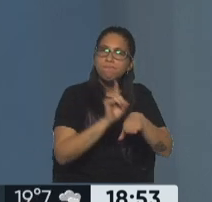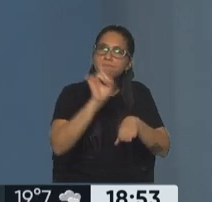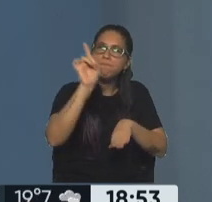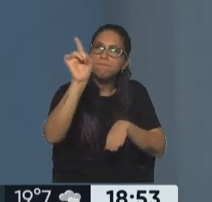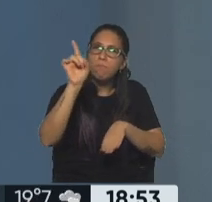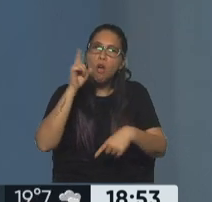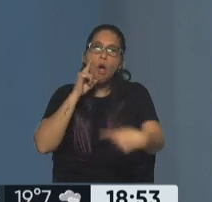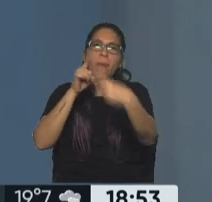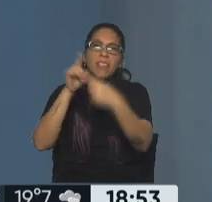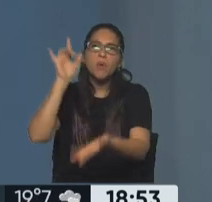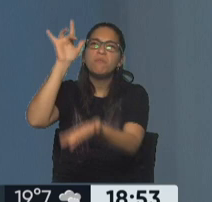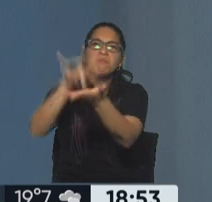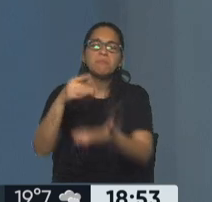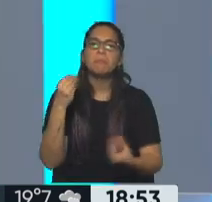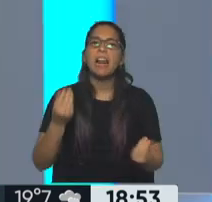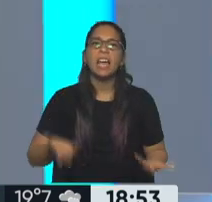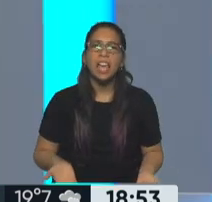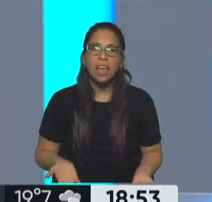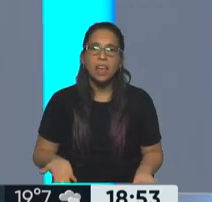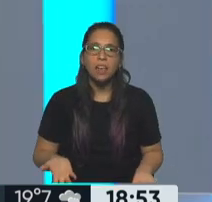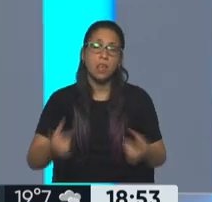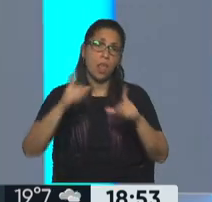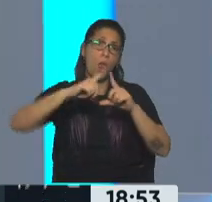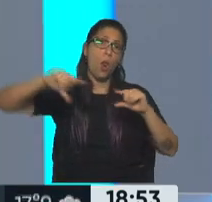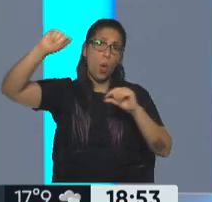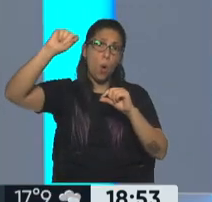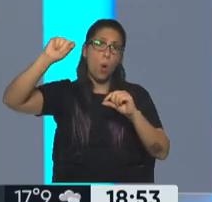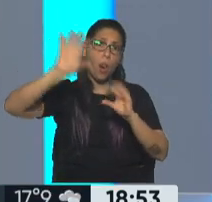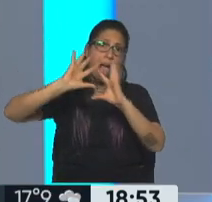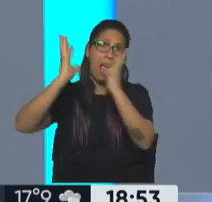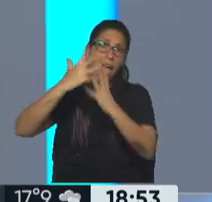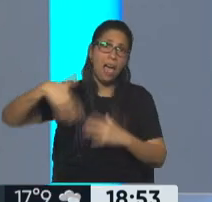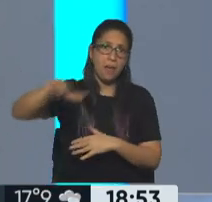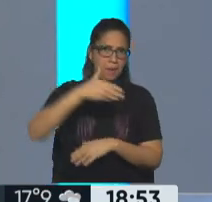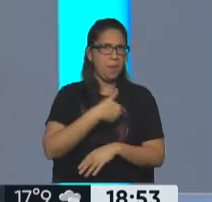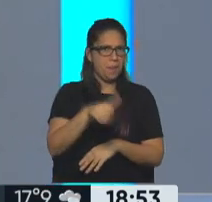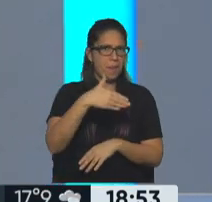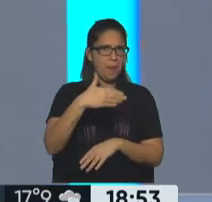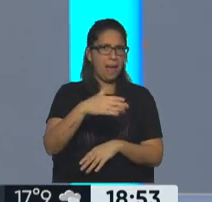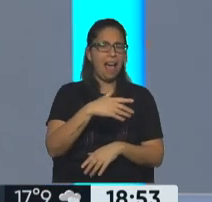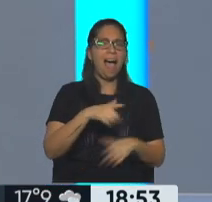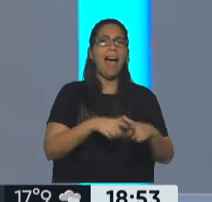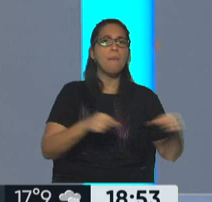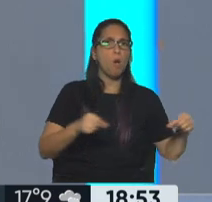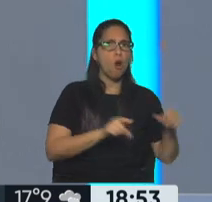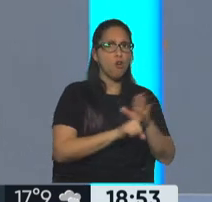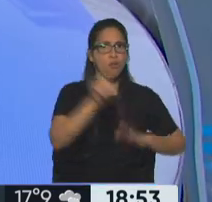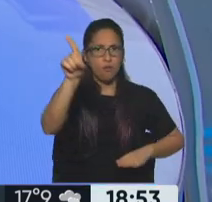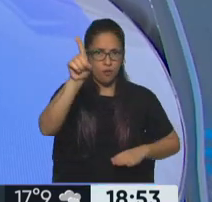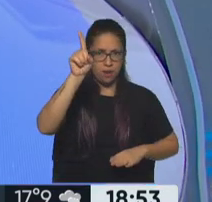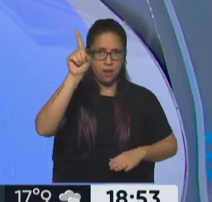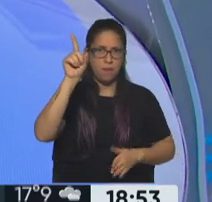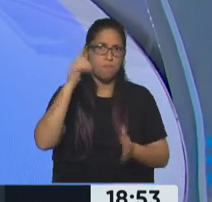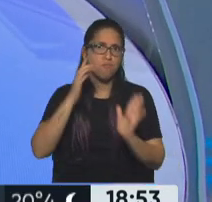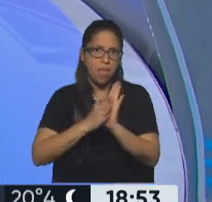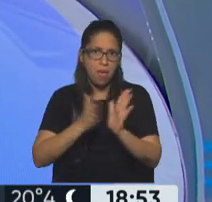qué misión tiene bueno la luna es un lugar de hecho Dentro de poco también va a haber una misión japonesa y va a haber otros vuelos